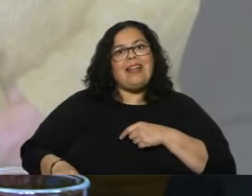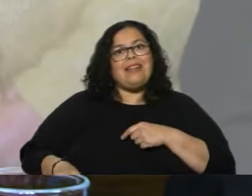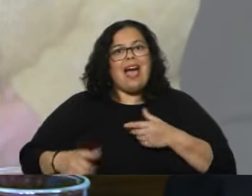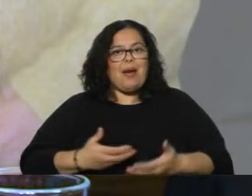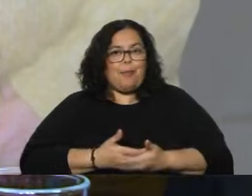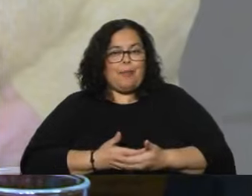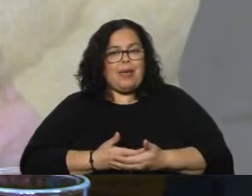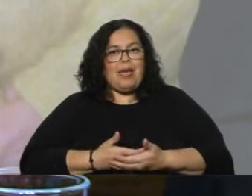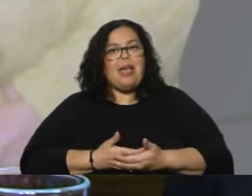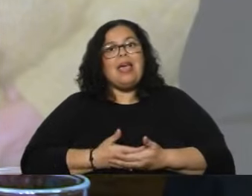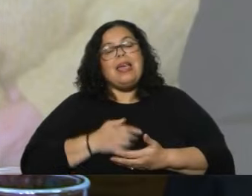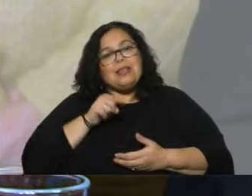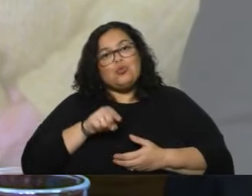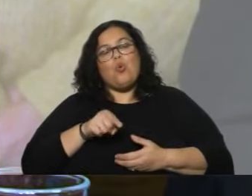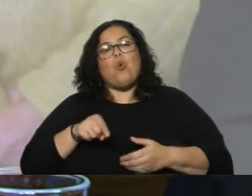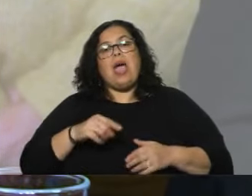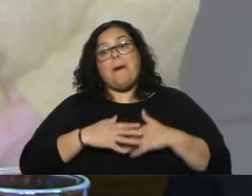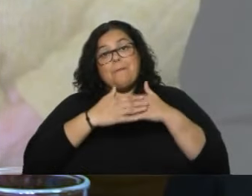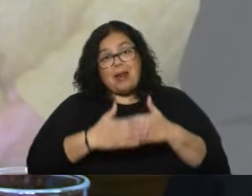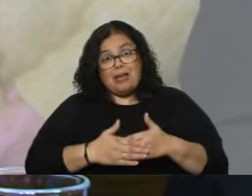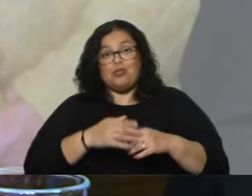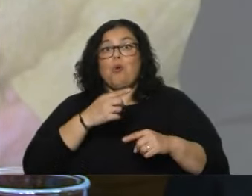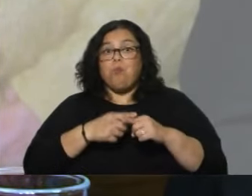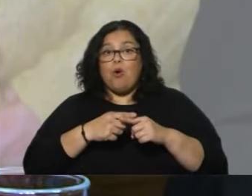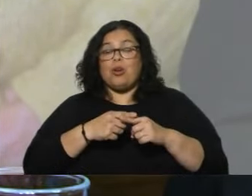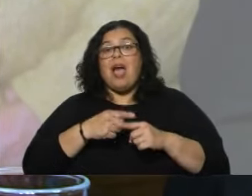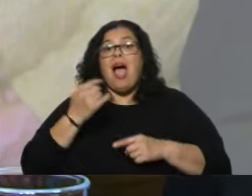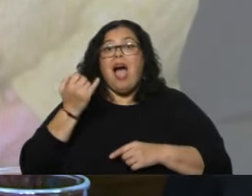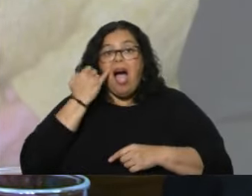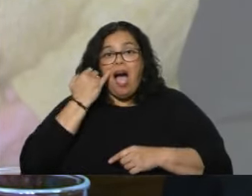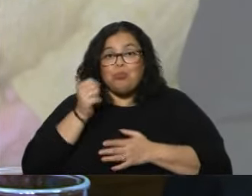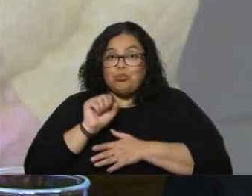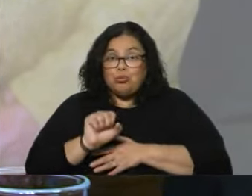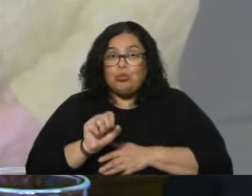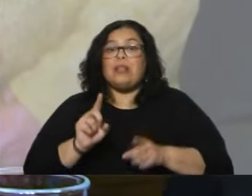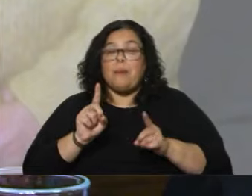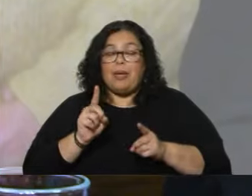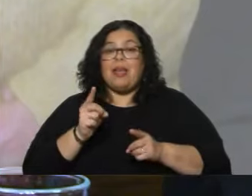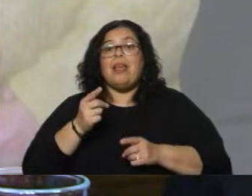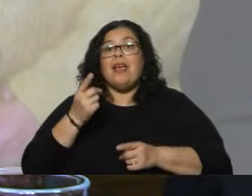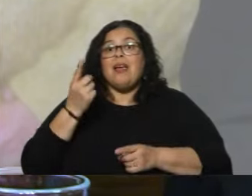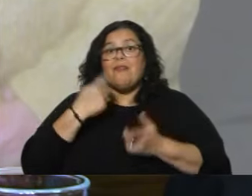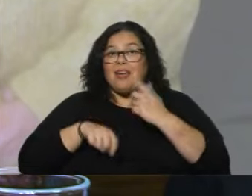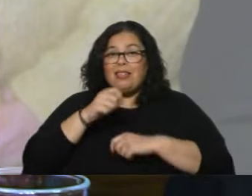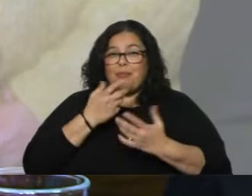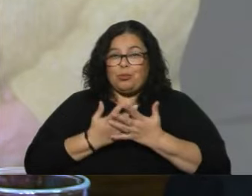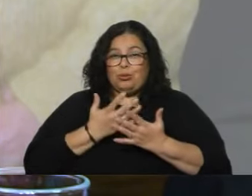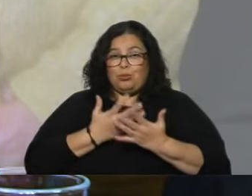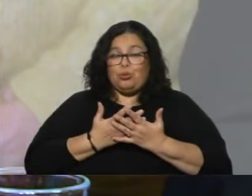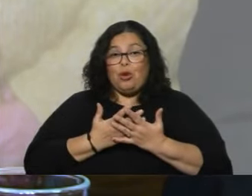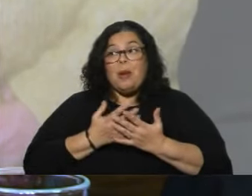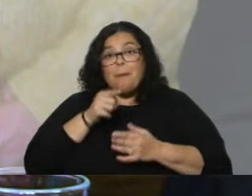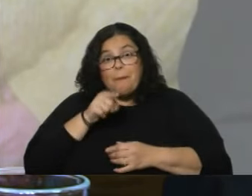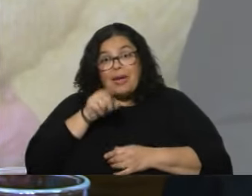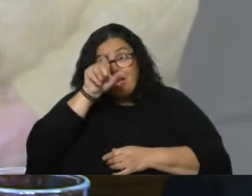un embarazo en una situación de abuso y de explotación sexual que estaba justamente bajo la tutela de INAU